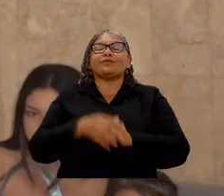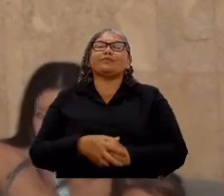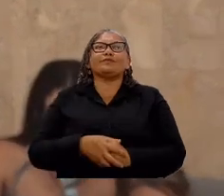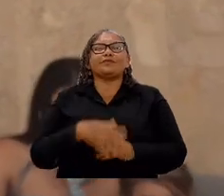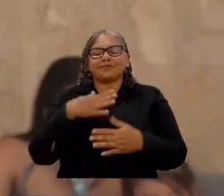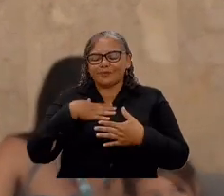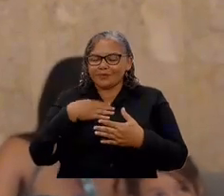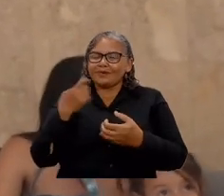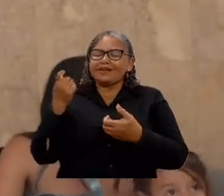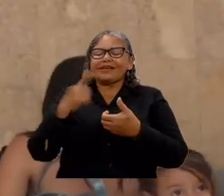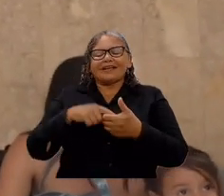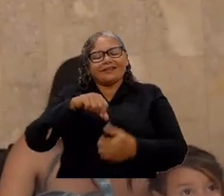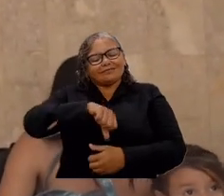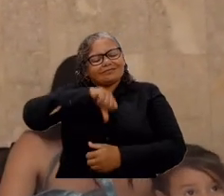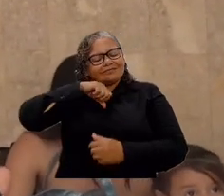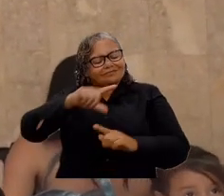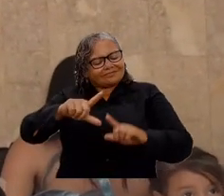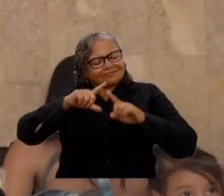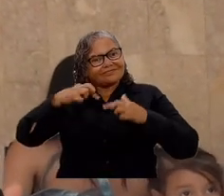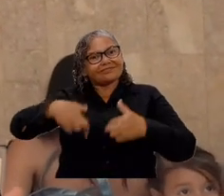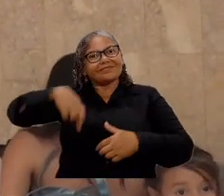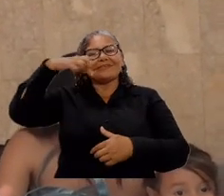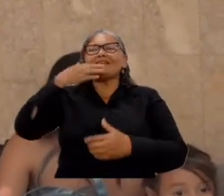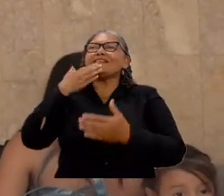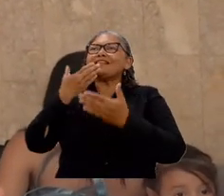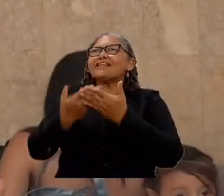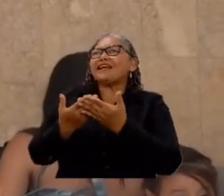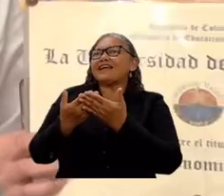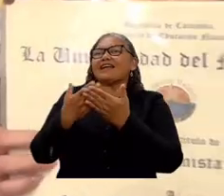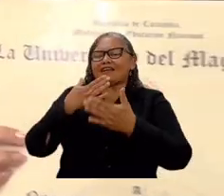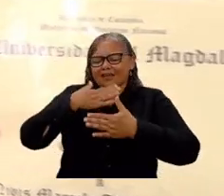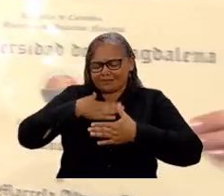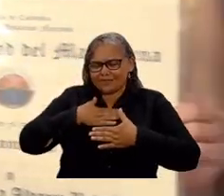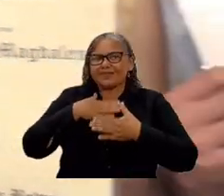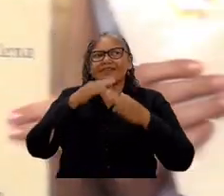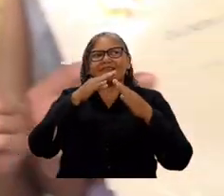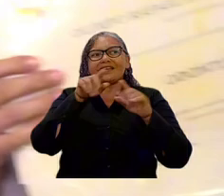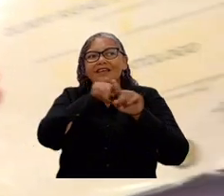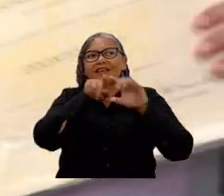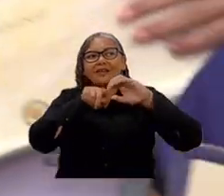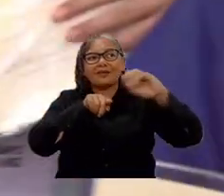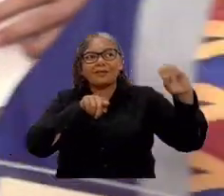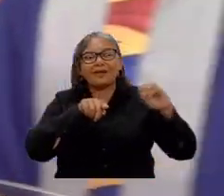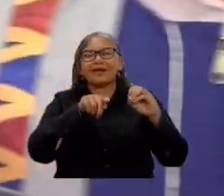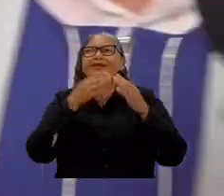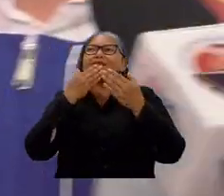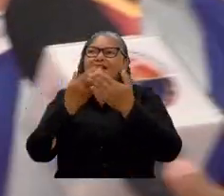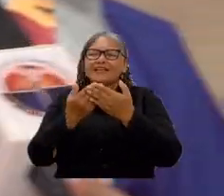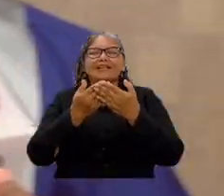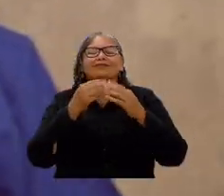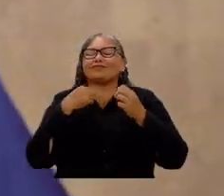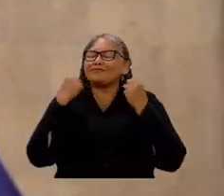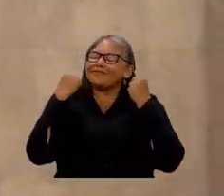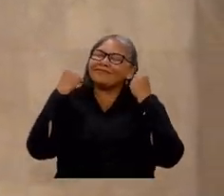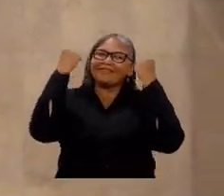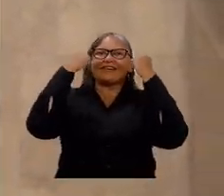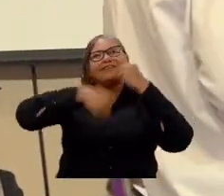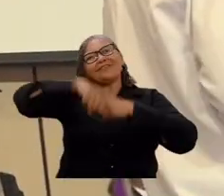Orgullosa de pertenecer a esta alma mater, la llevo en mi corazón, gracias por educarme a mí y a mis hermanos. Apostamos todo por Unimagdalena y